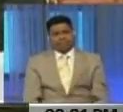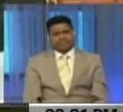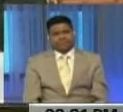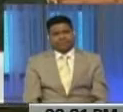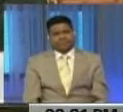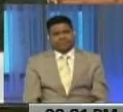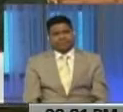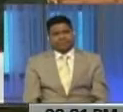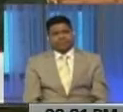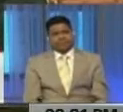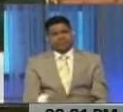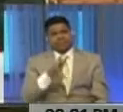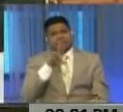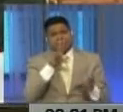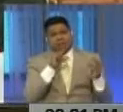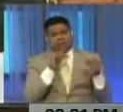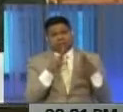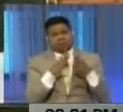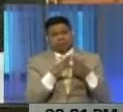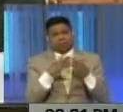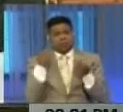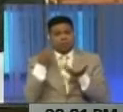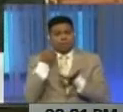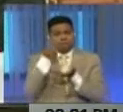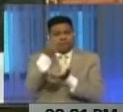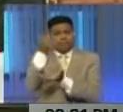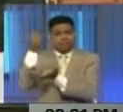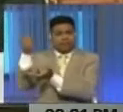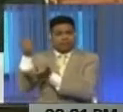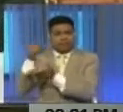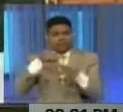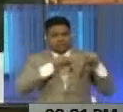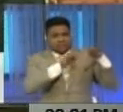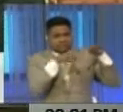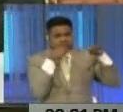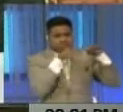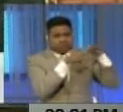Y le hablé de estas inversiones mineras, que se vengan para acá.